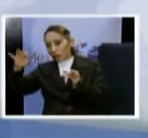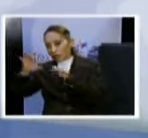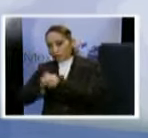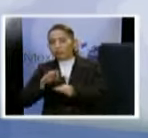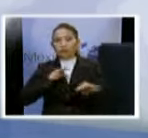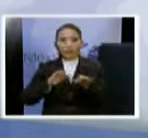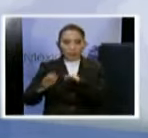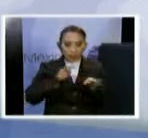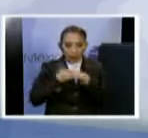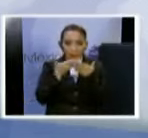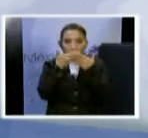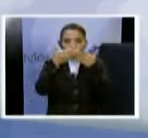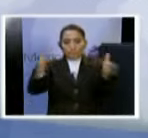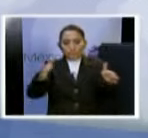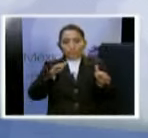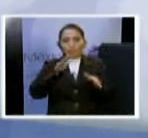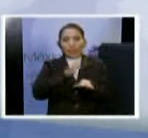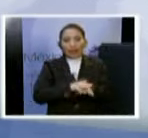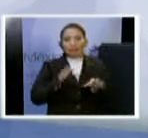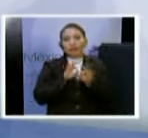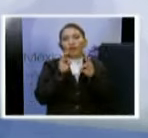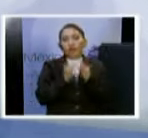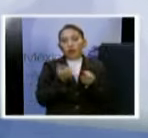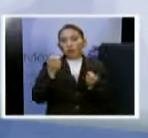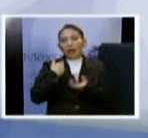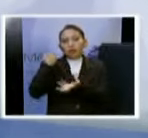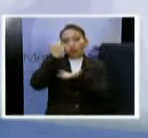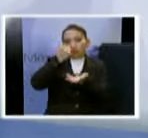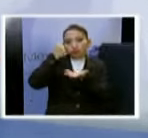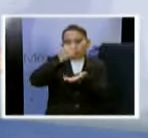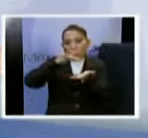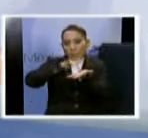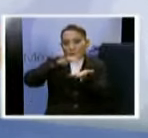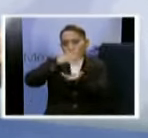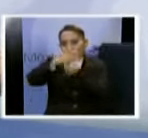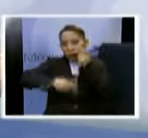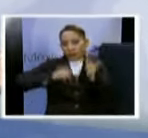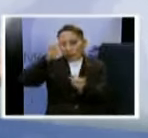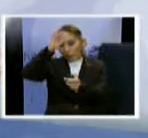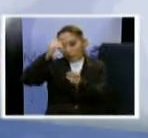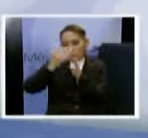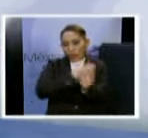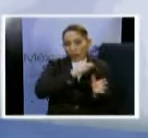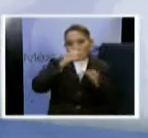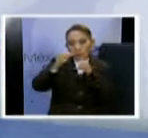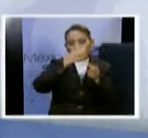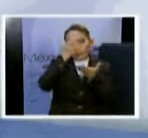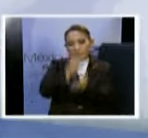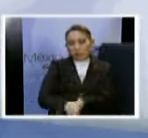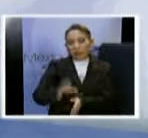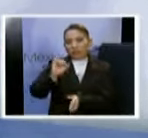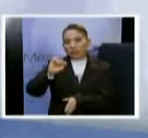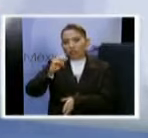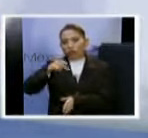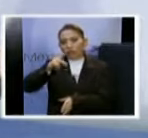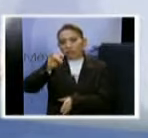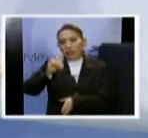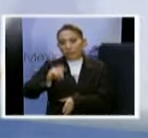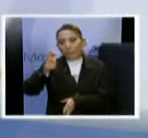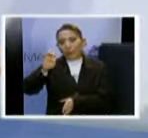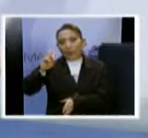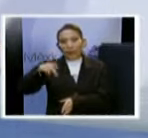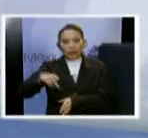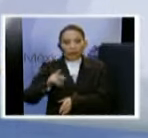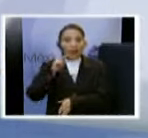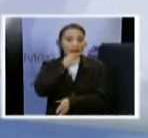Estamos trabajando en ampliar mecanismos de financiamiento, como un acuerdo reciente de Banco de Comercio Exterior y Scotiabank. Ya se ha